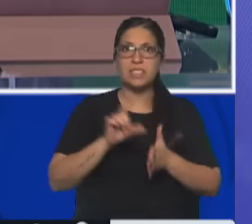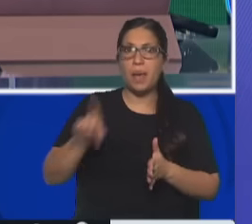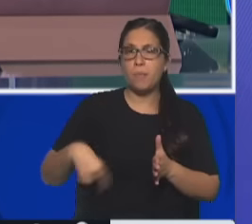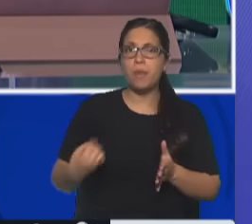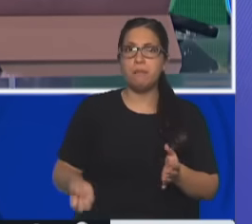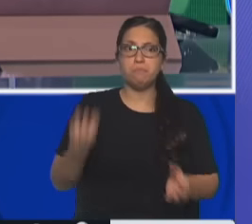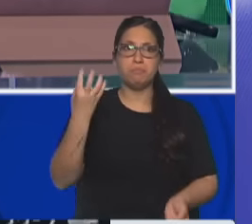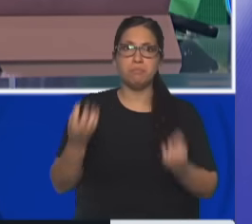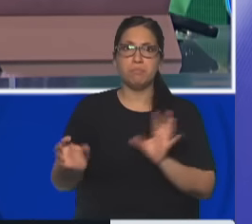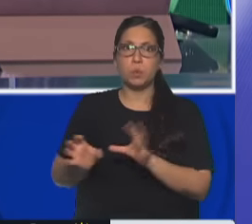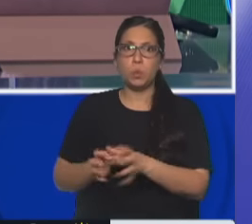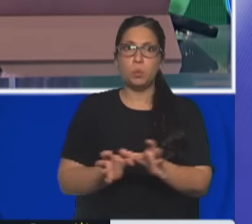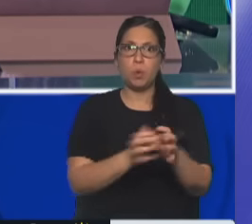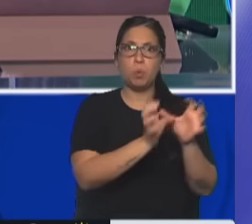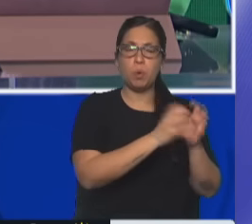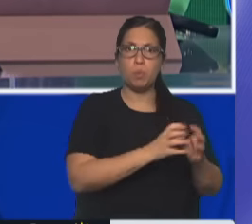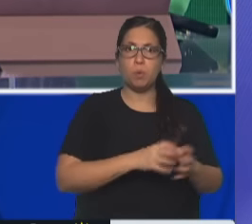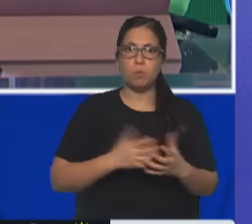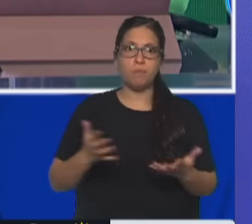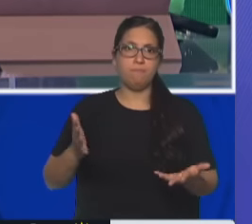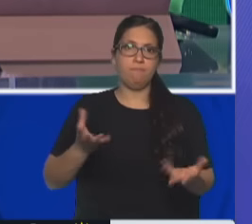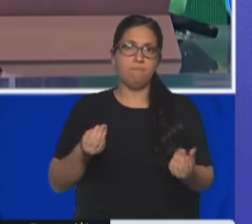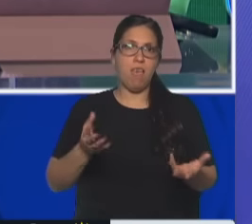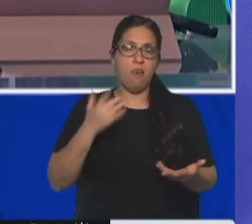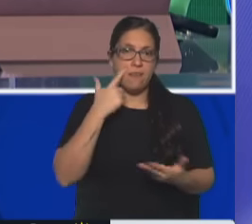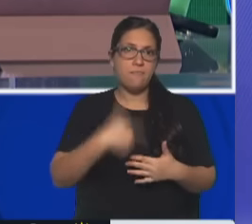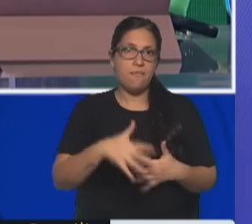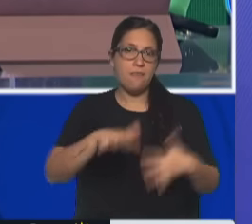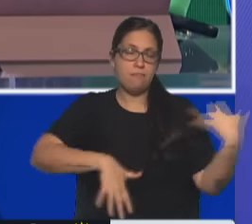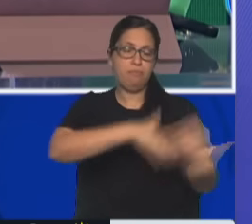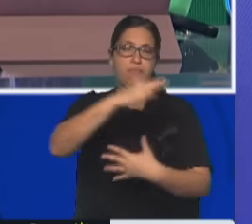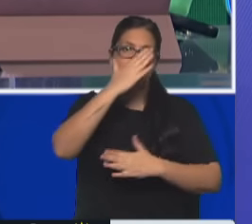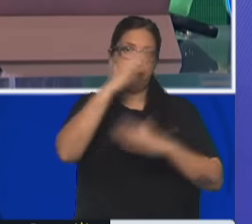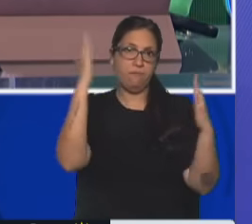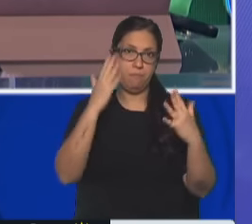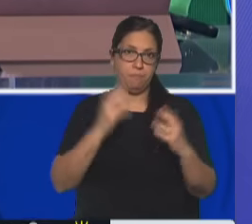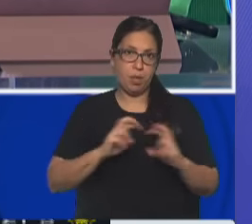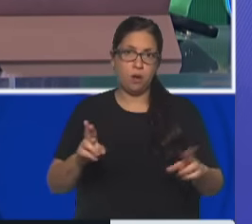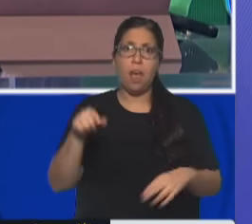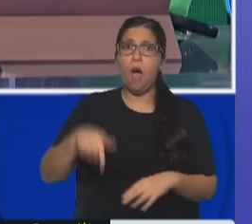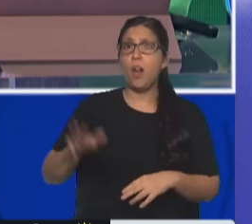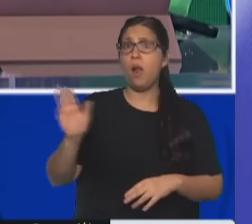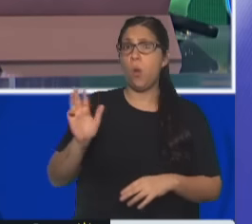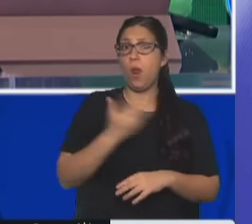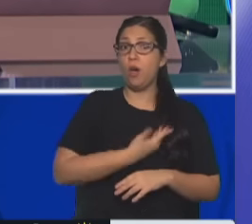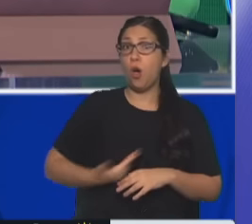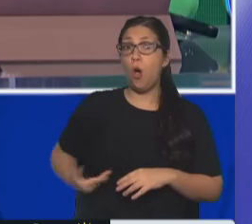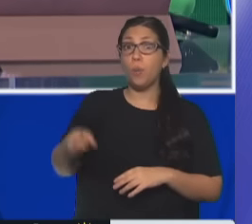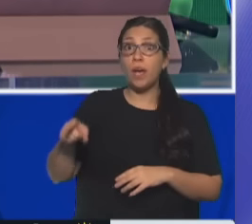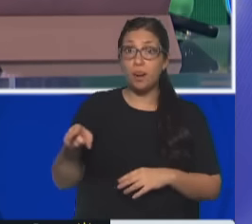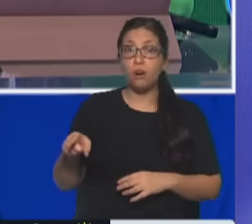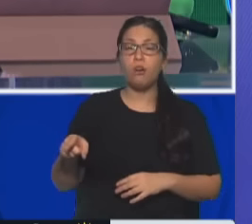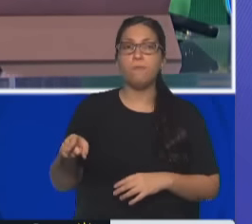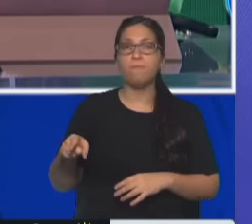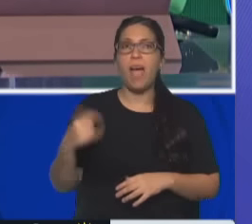digamos, el temor a lo que puede llegar a pasar. Decía, como desafío me parece parece para el gobierno de Lula, porque además lo que sostienen varias voces